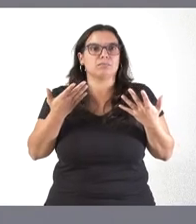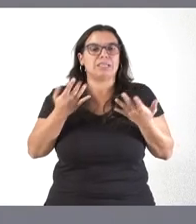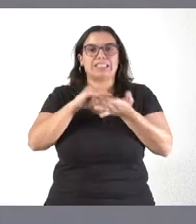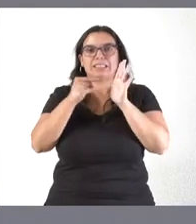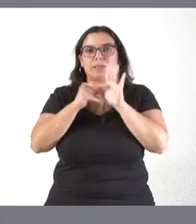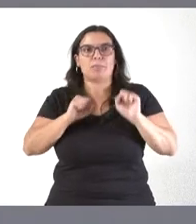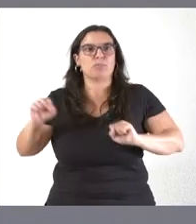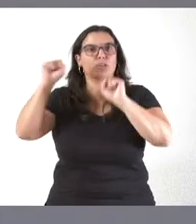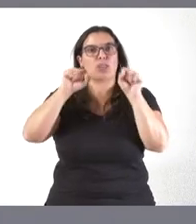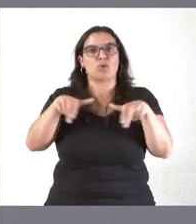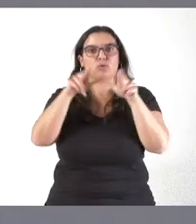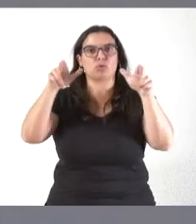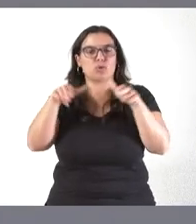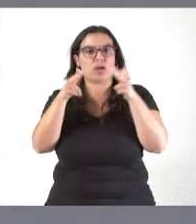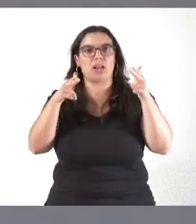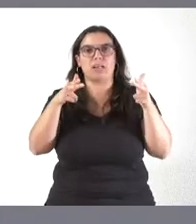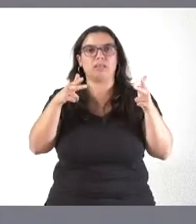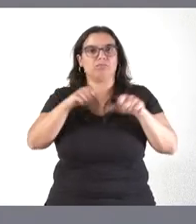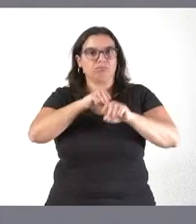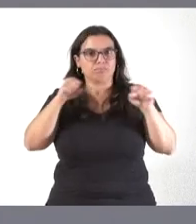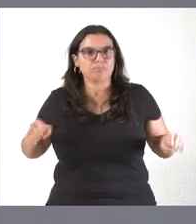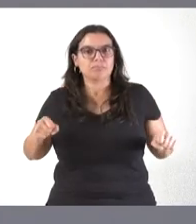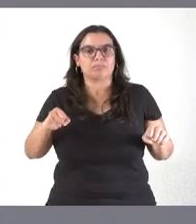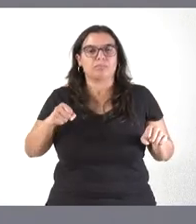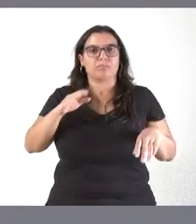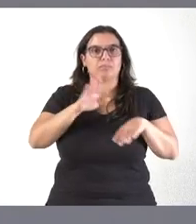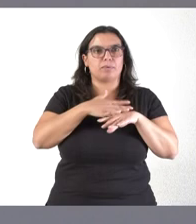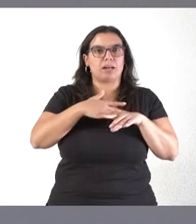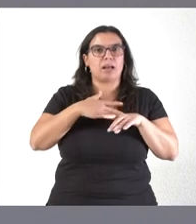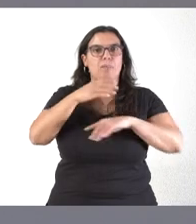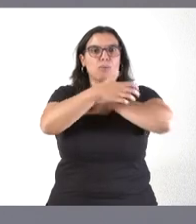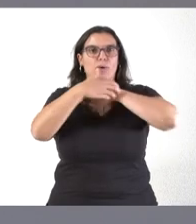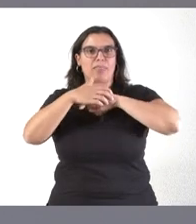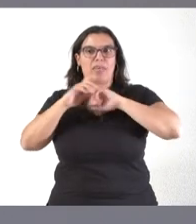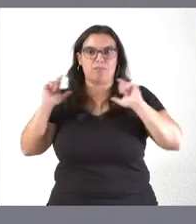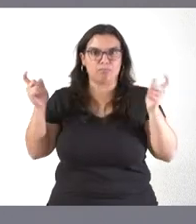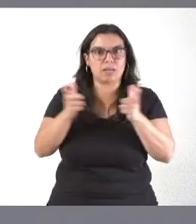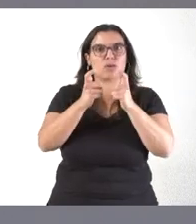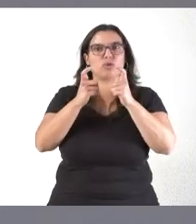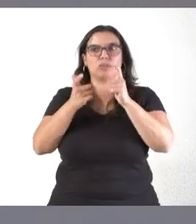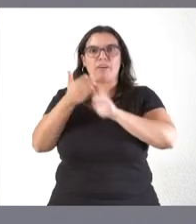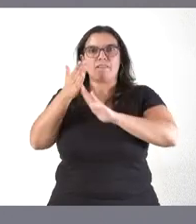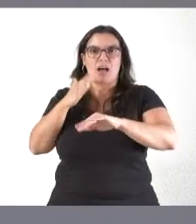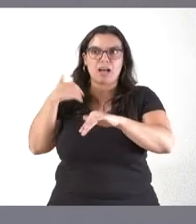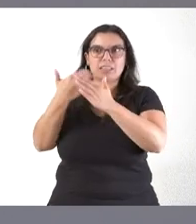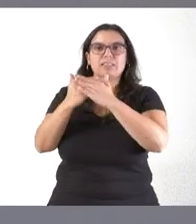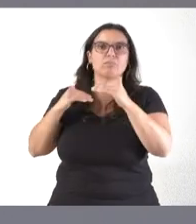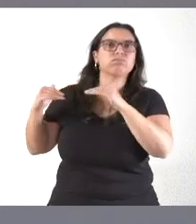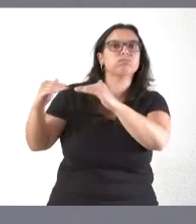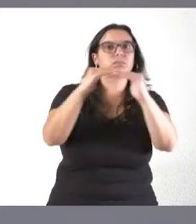sistema de protección social en nuestra comunidad que reduzca los niveles de pobreza y que avance hacia la igualdad y el